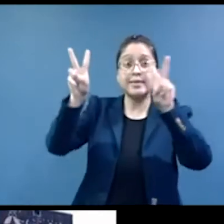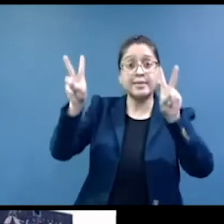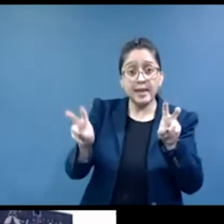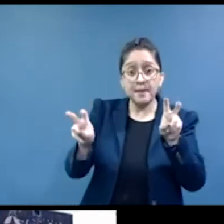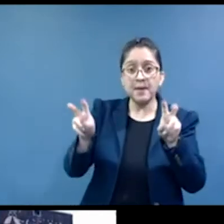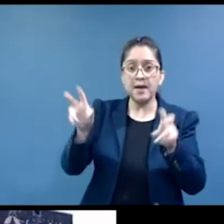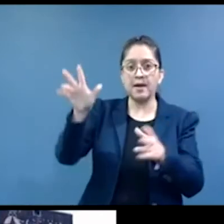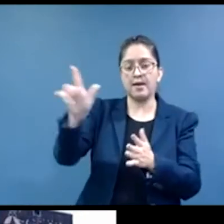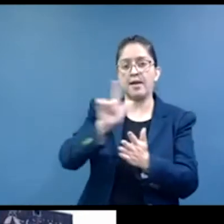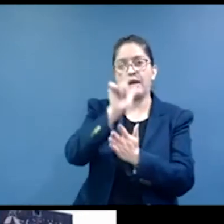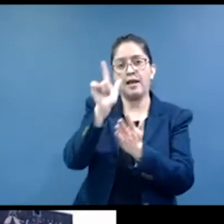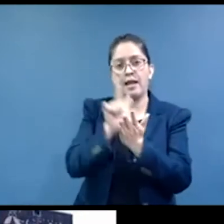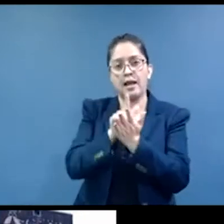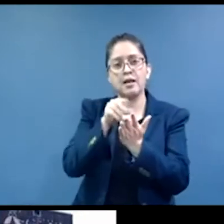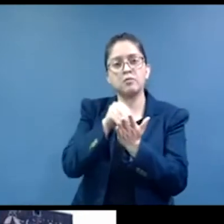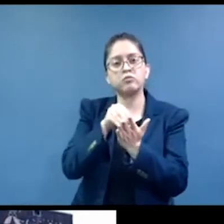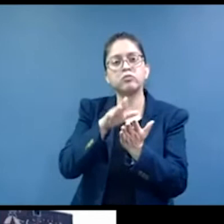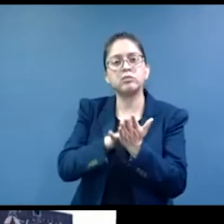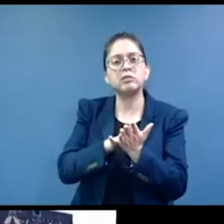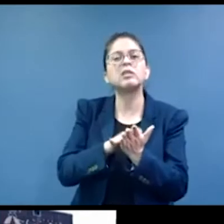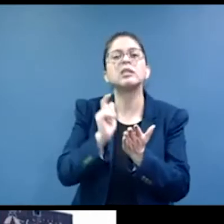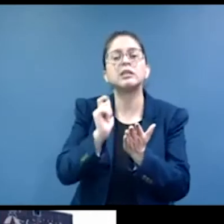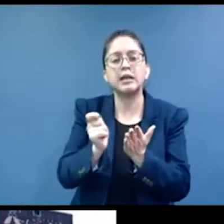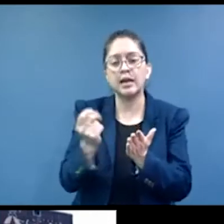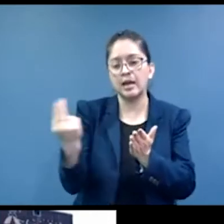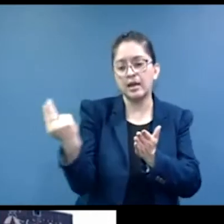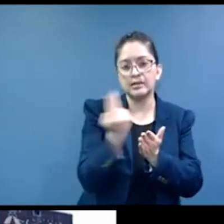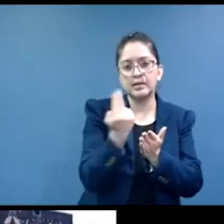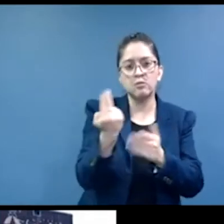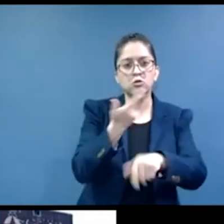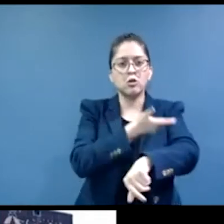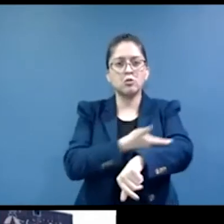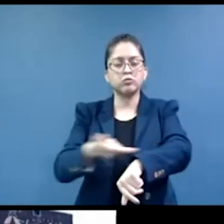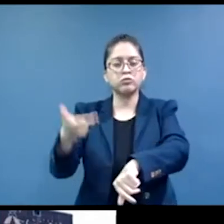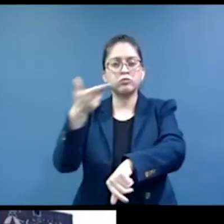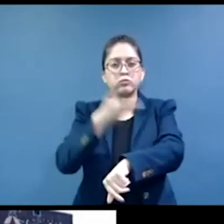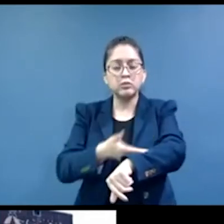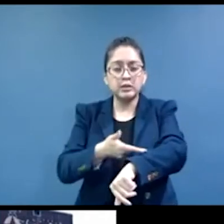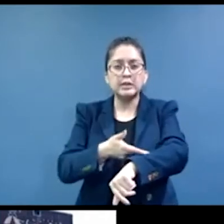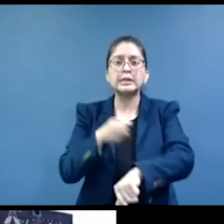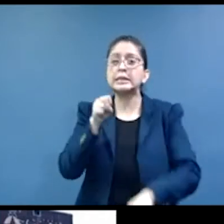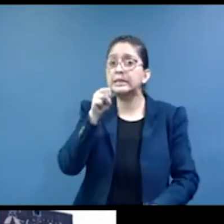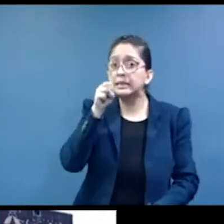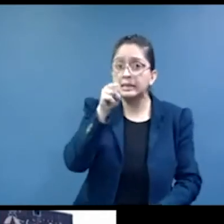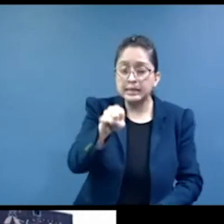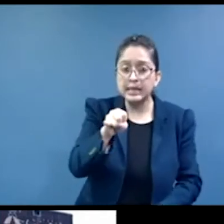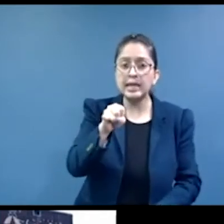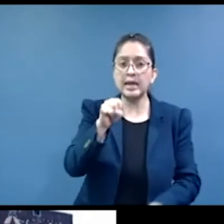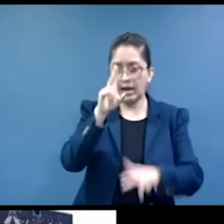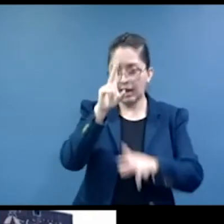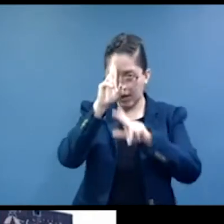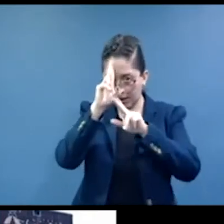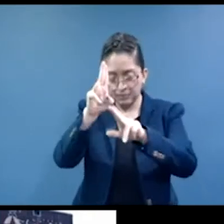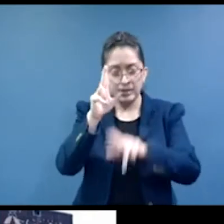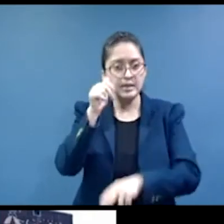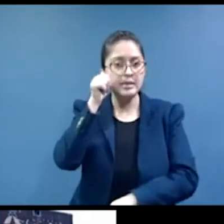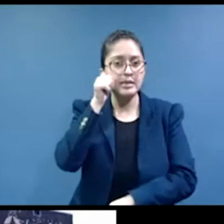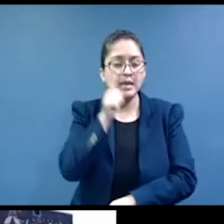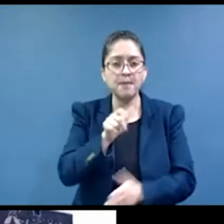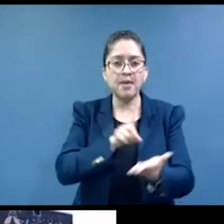regulación es tener una regulación que tenga una perspectiva, sí, absolutamente de derechos humanos, como ya bien